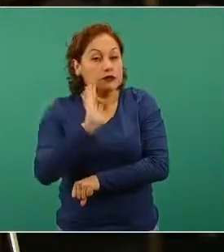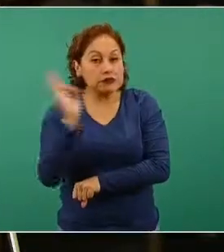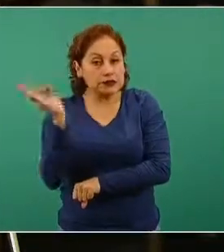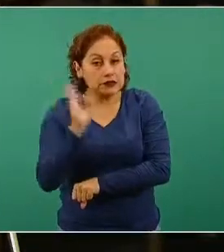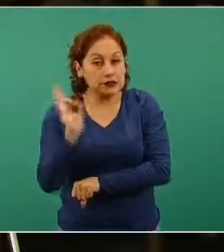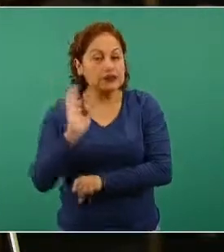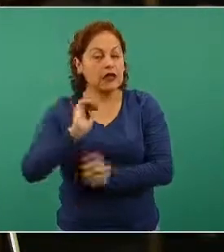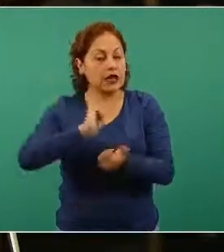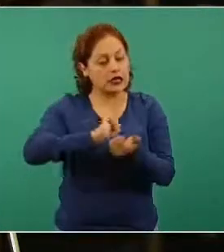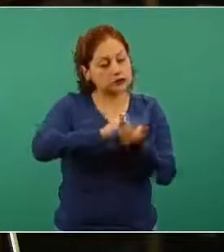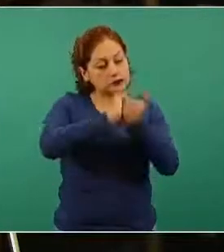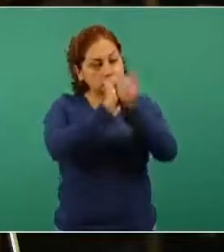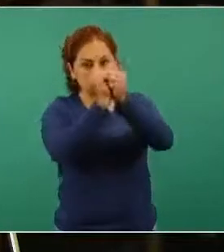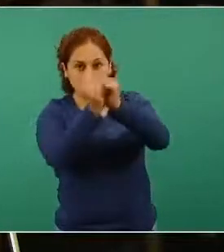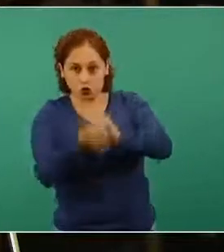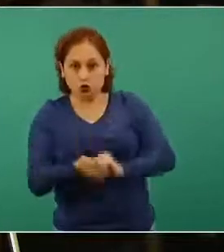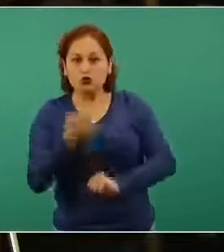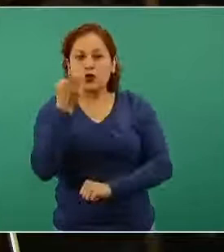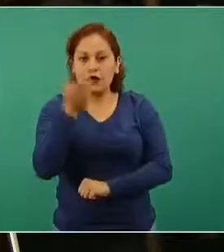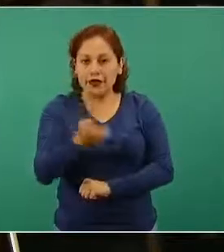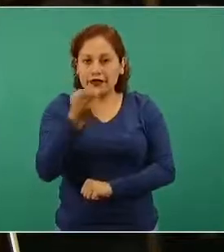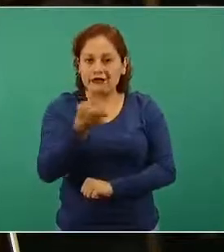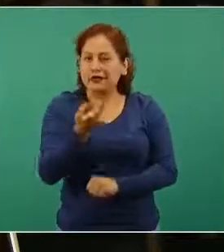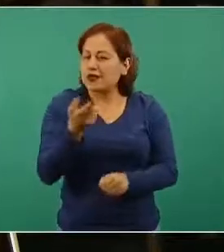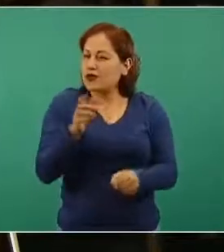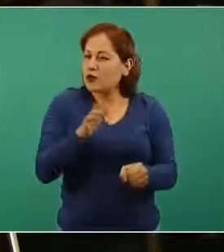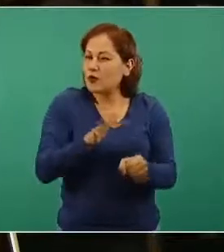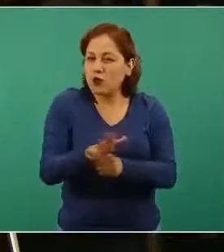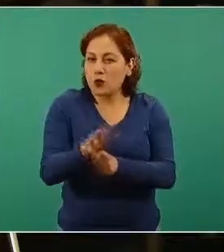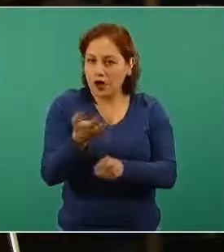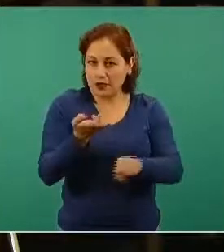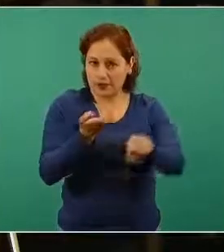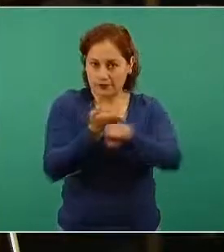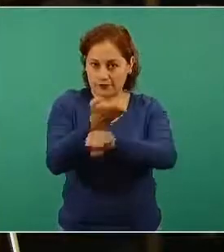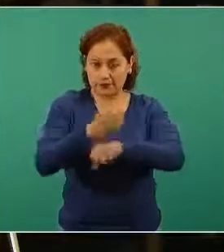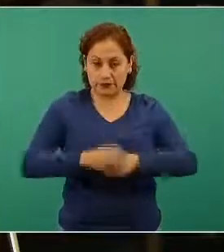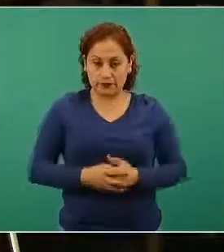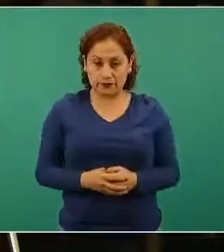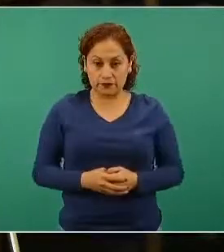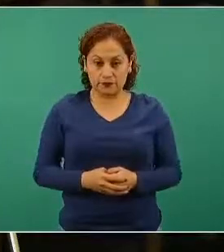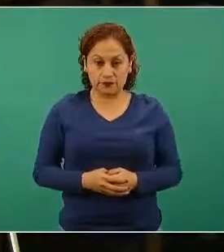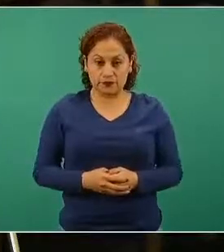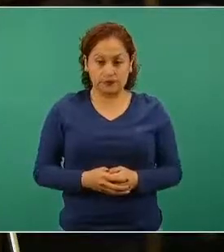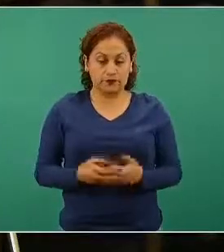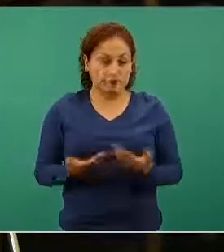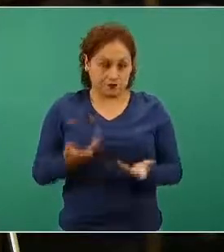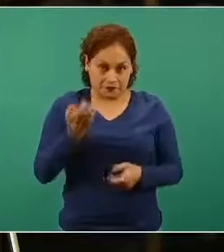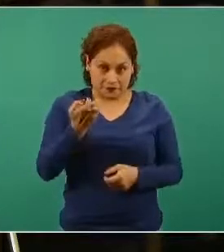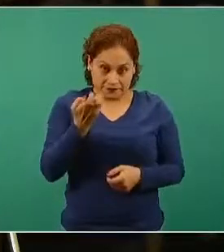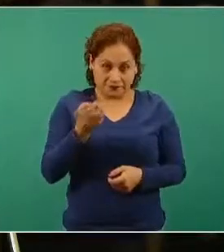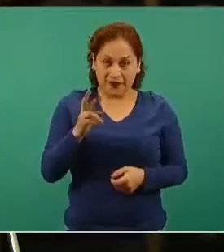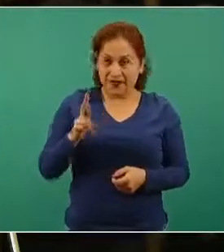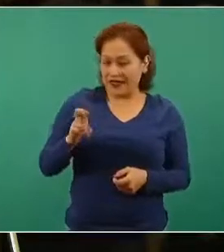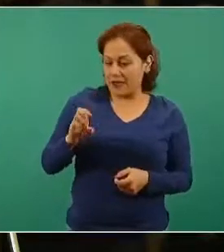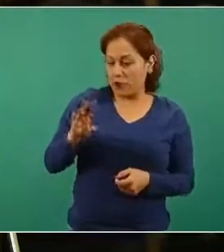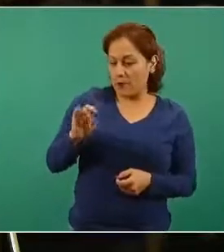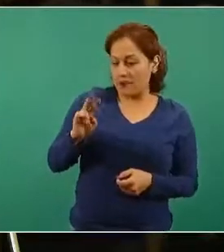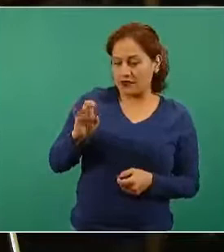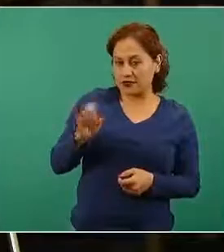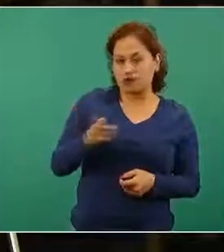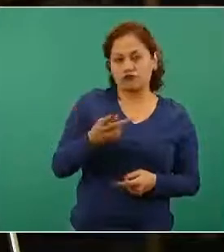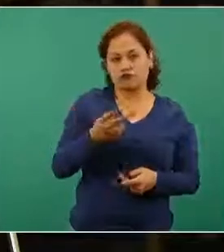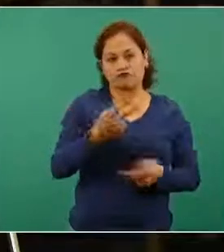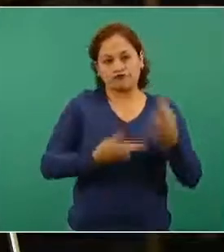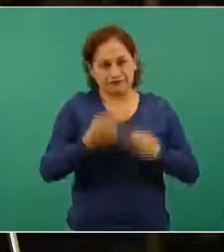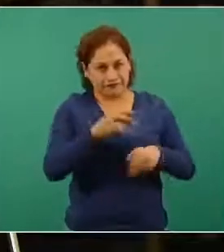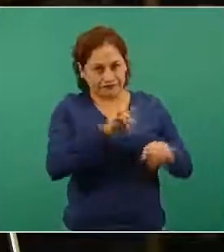iniciando esta desconversión y redesconversión, como se le llame, y sobre todo en